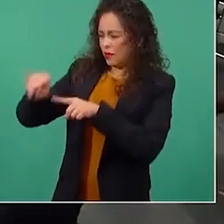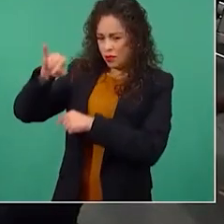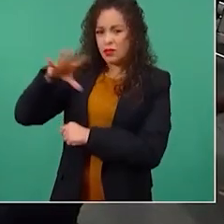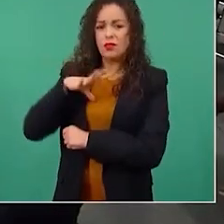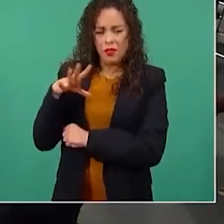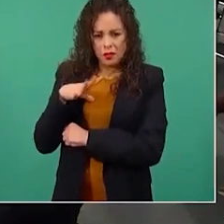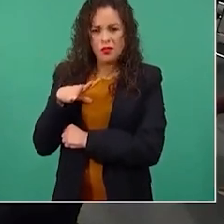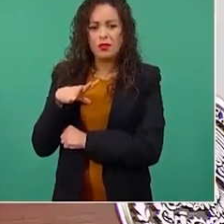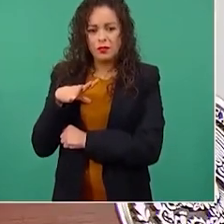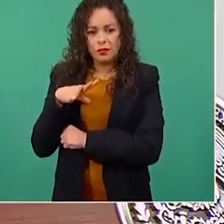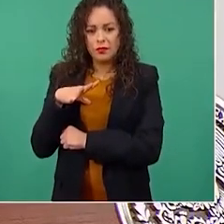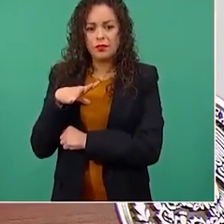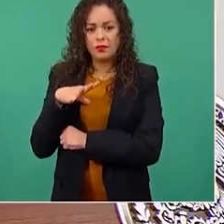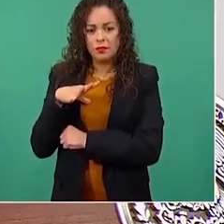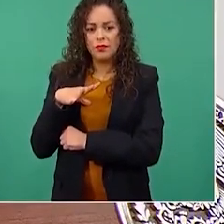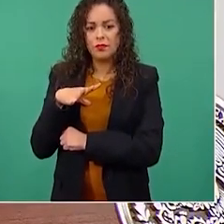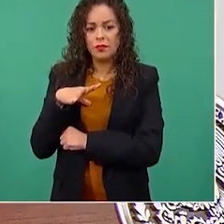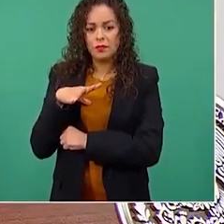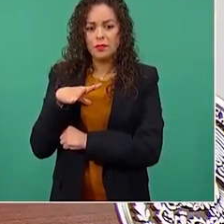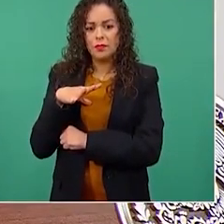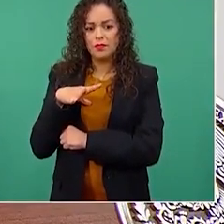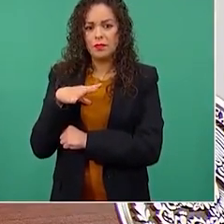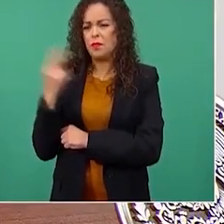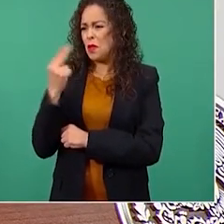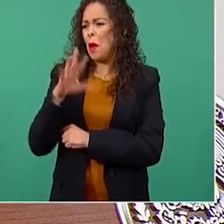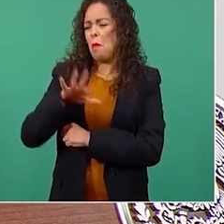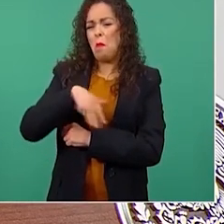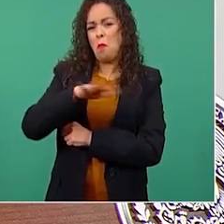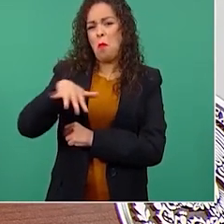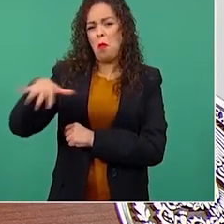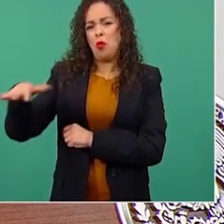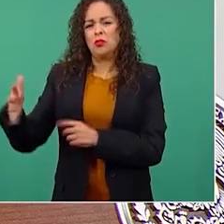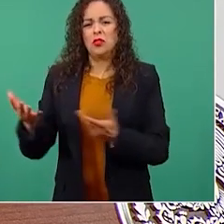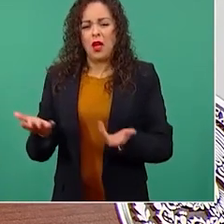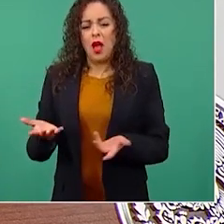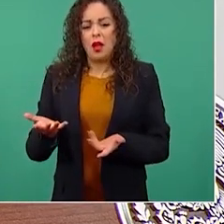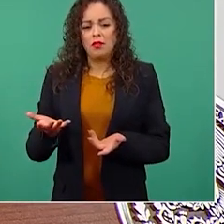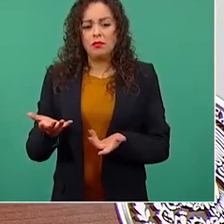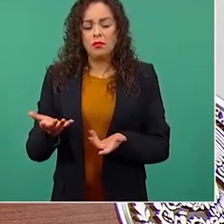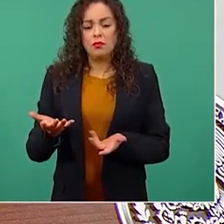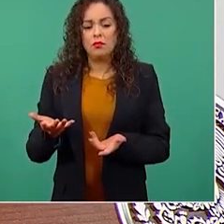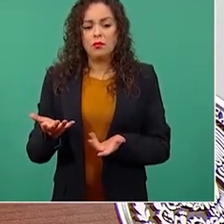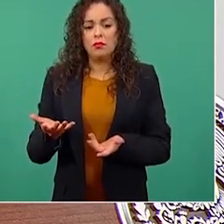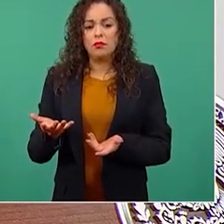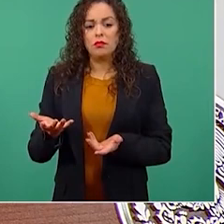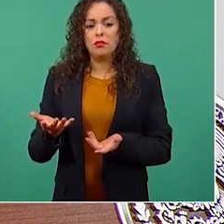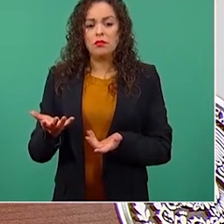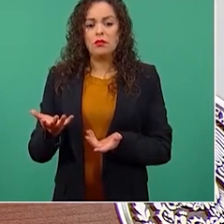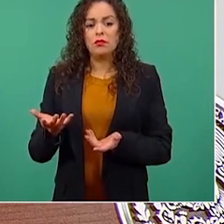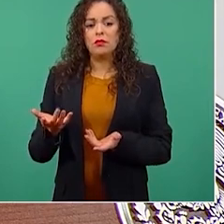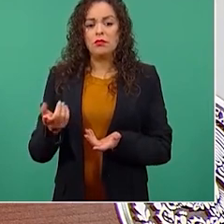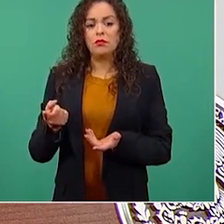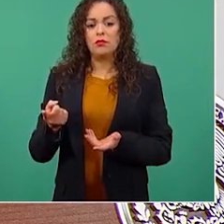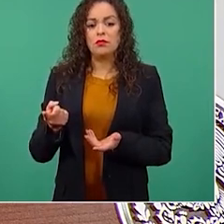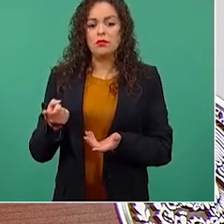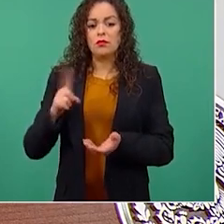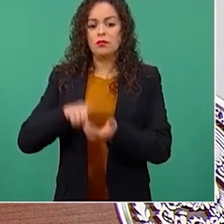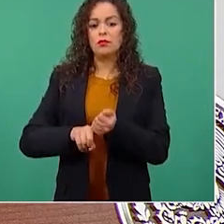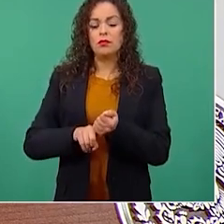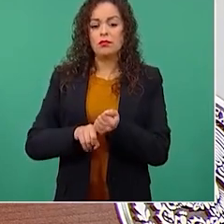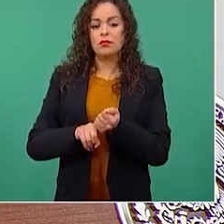sí, sí. Se busca, sí. Que sean las que menos escucharen o que no escucharen,